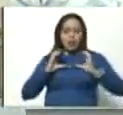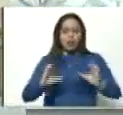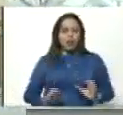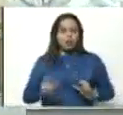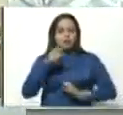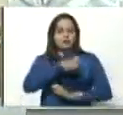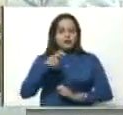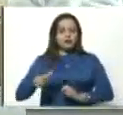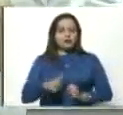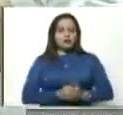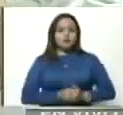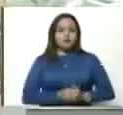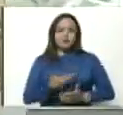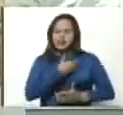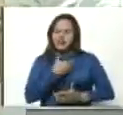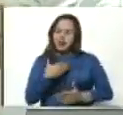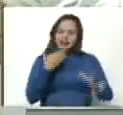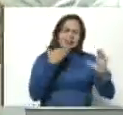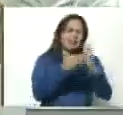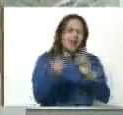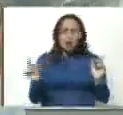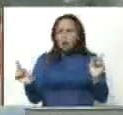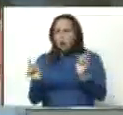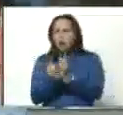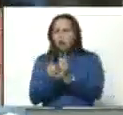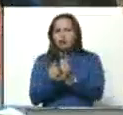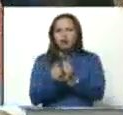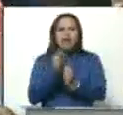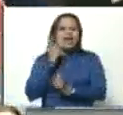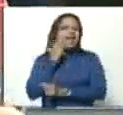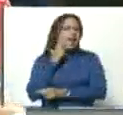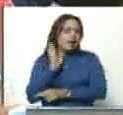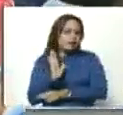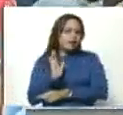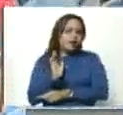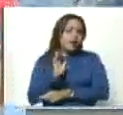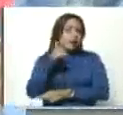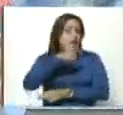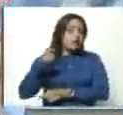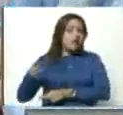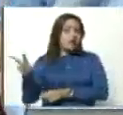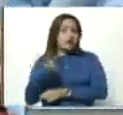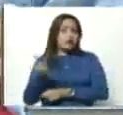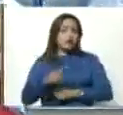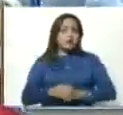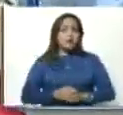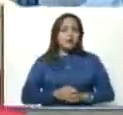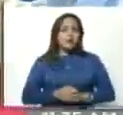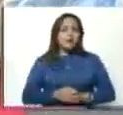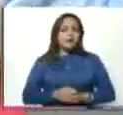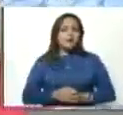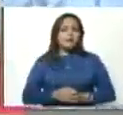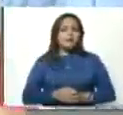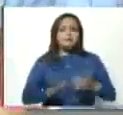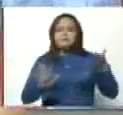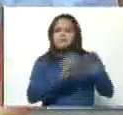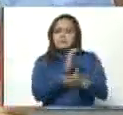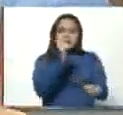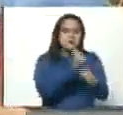quisiera transmitirle un mensaje muy sencillo a través de un ejemplo a nuestro pueblo venezolano. Y tiene que ver con los colaboradores